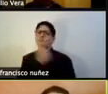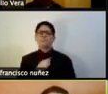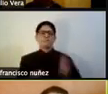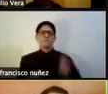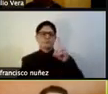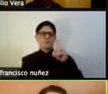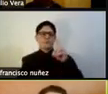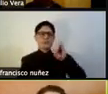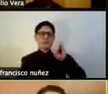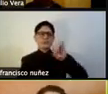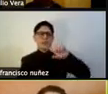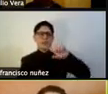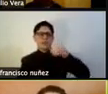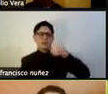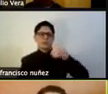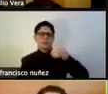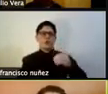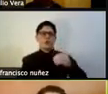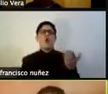velocidad?